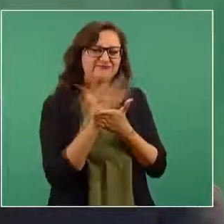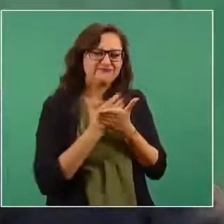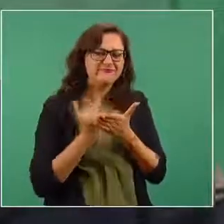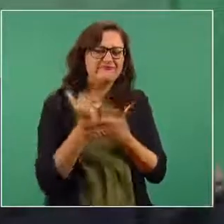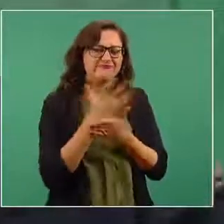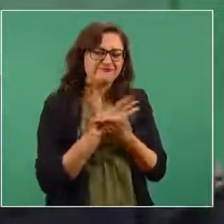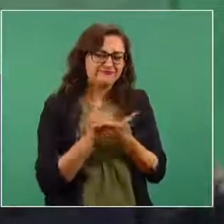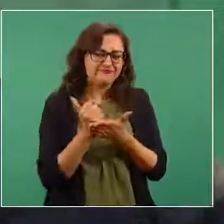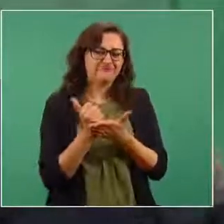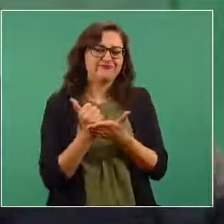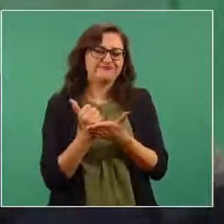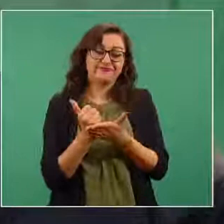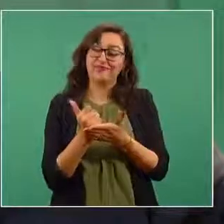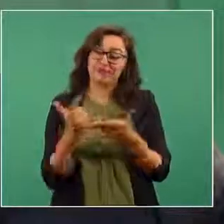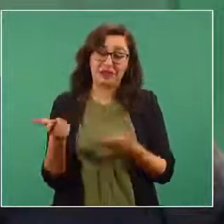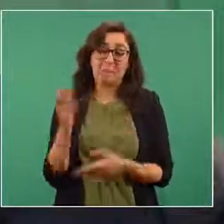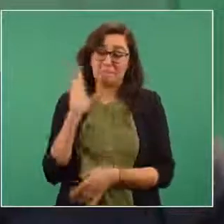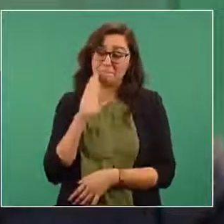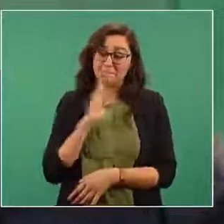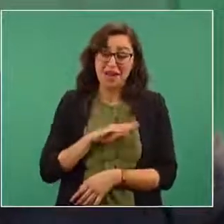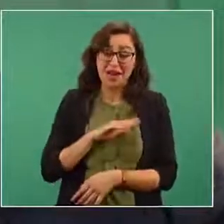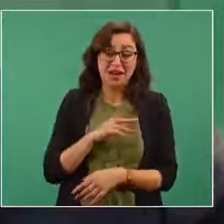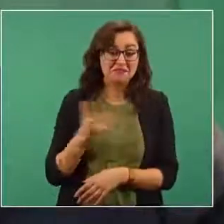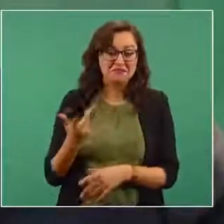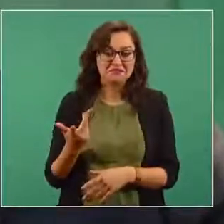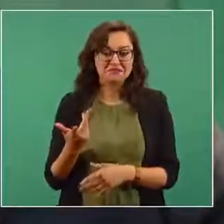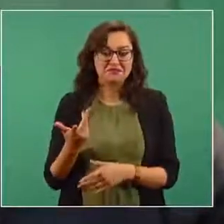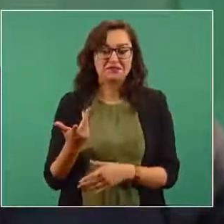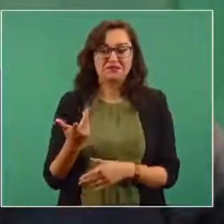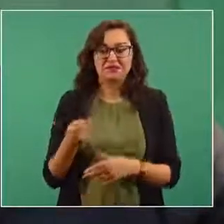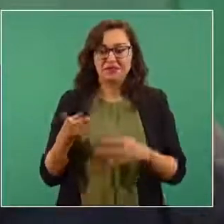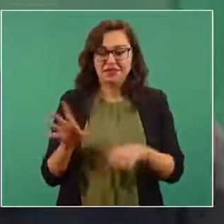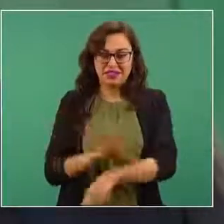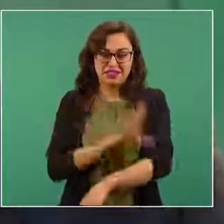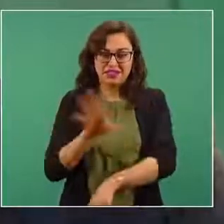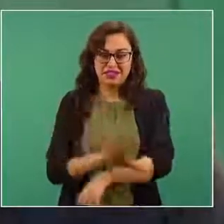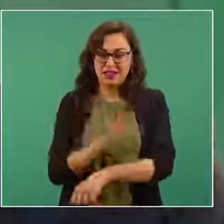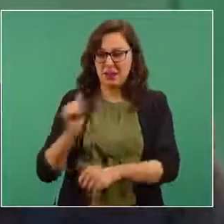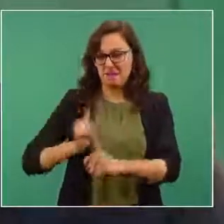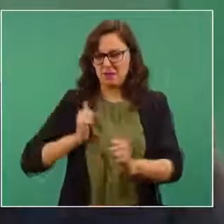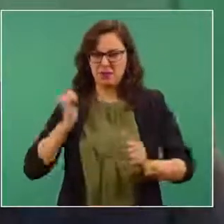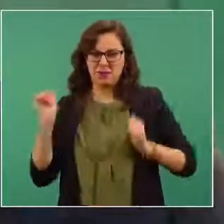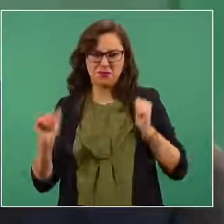de manera indebida en la industria eléctrica,